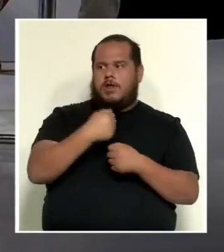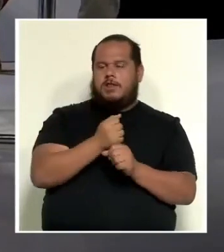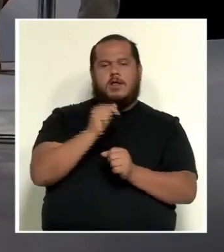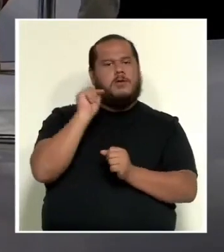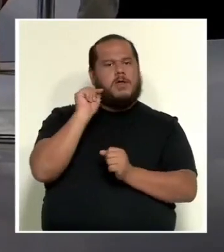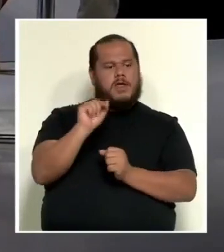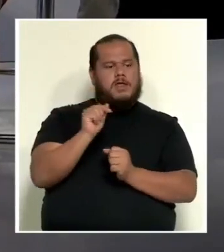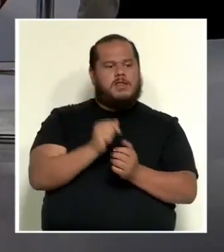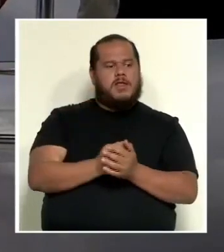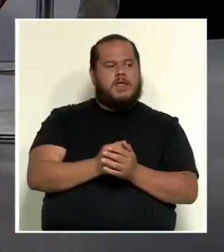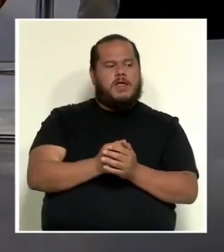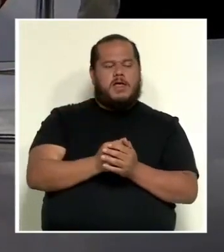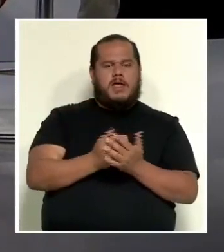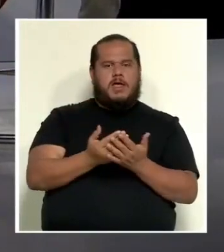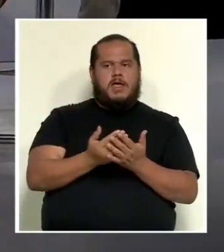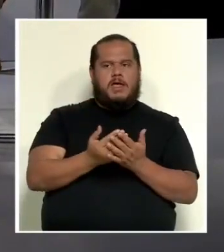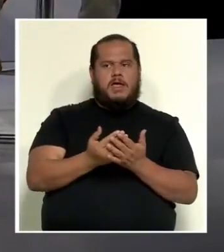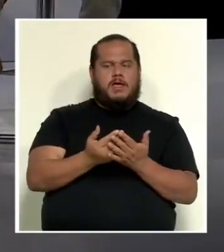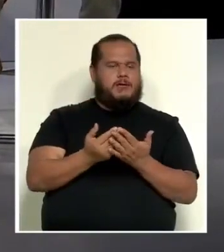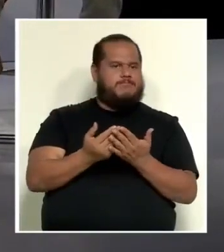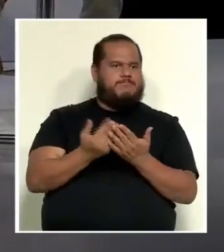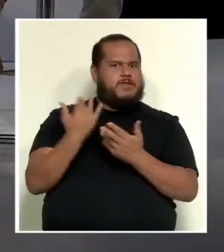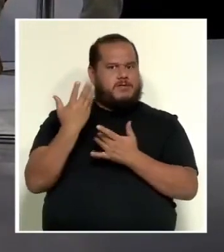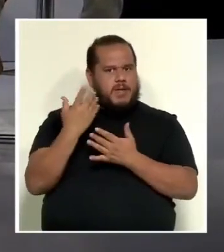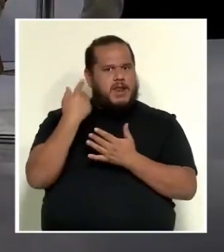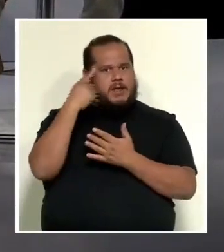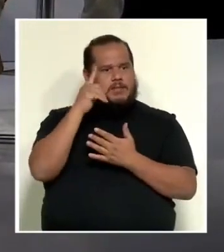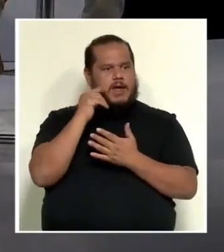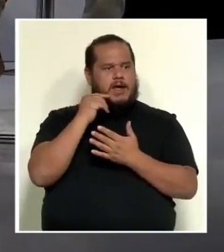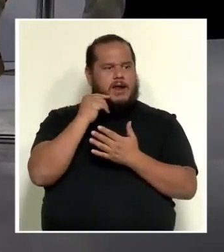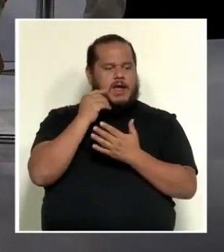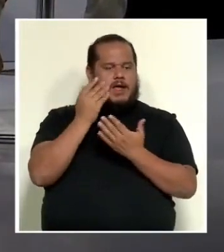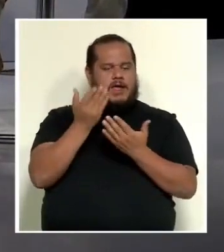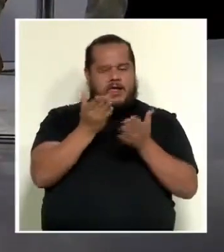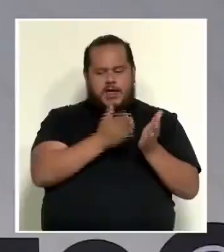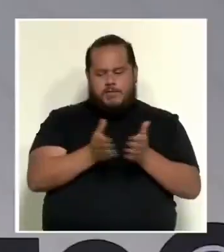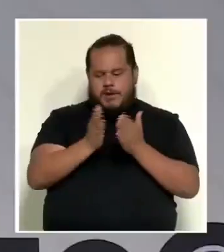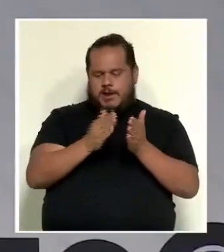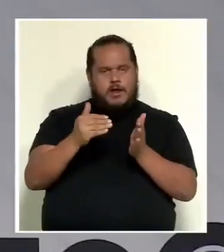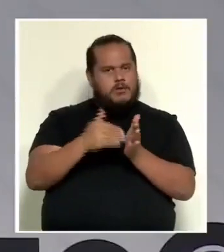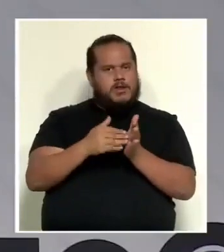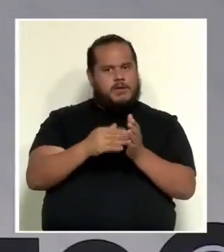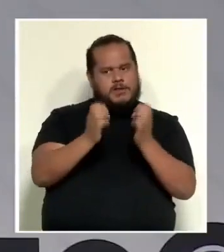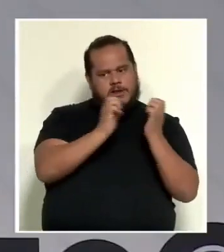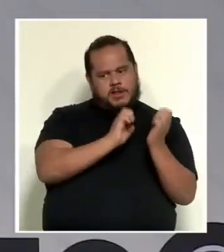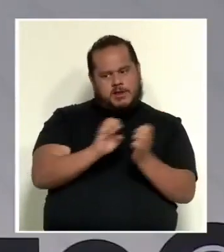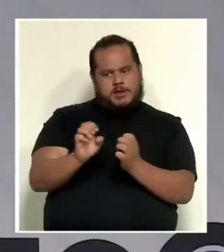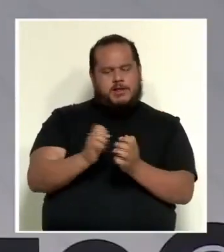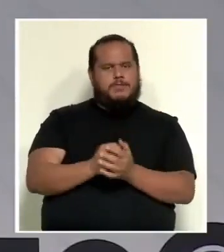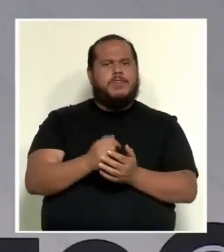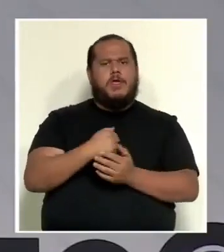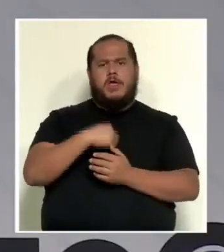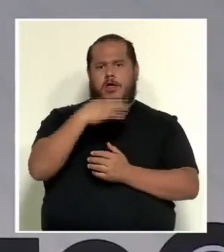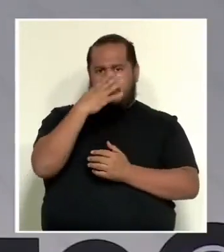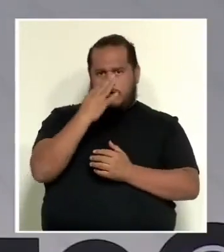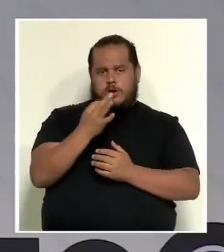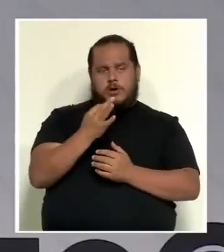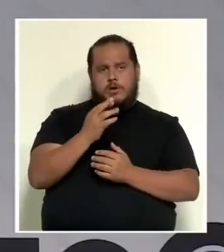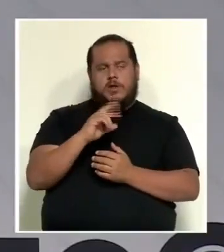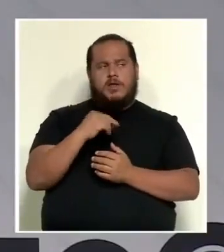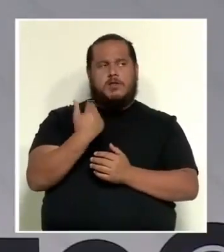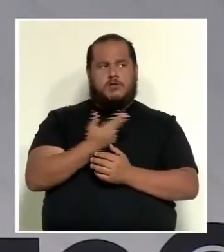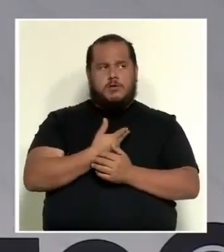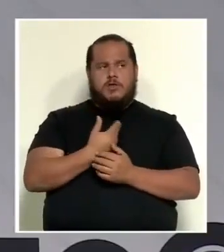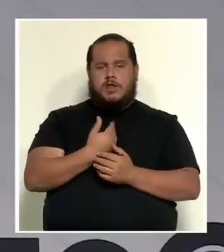ese repliegue para replantearse la estrategia. Sí, yo creo que estamos ante